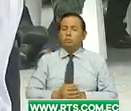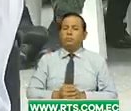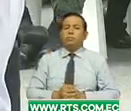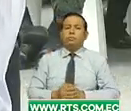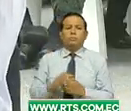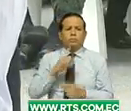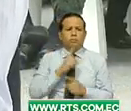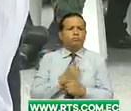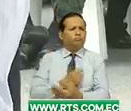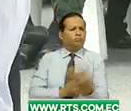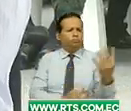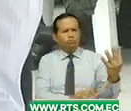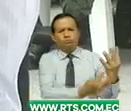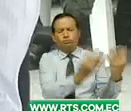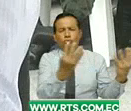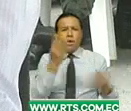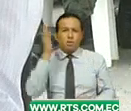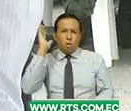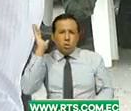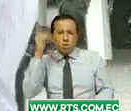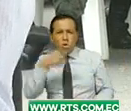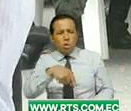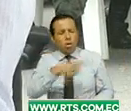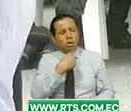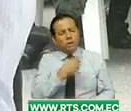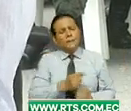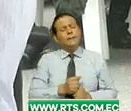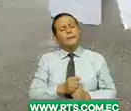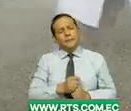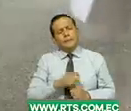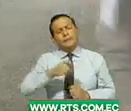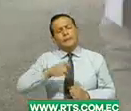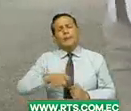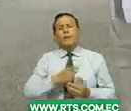en aproximadamente entre 10 y 15 días. Informó Carlos Julio.